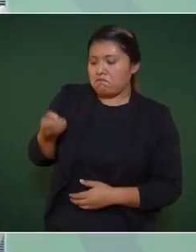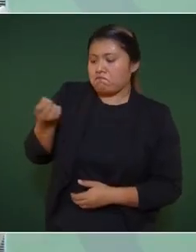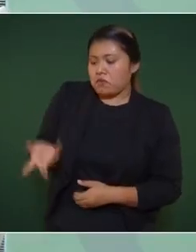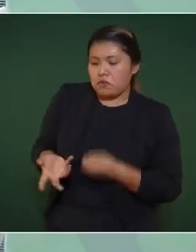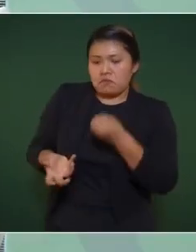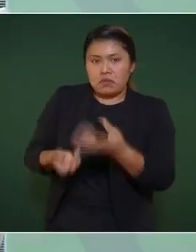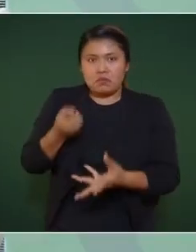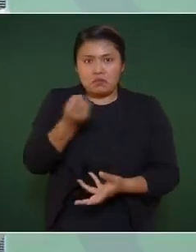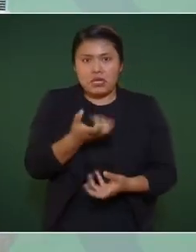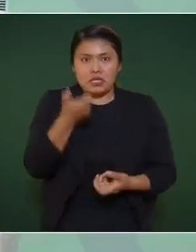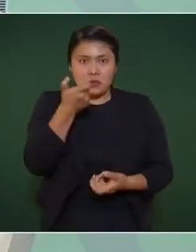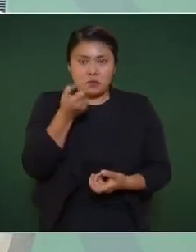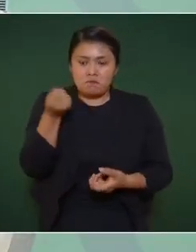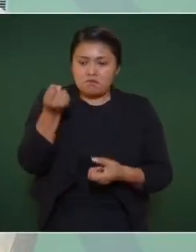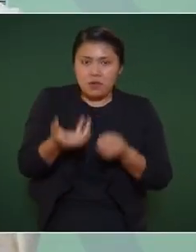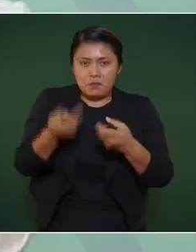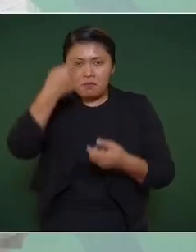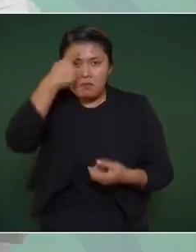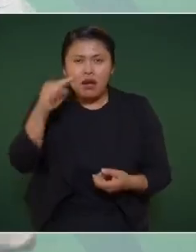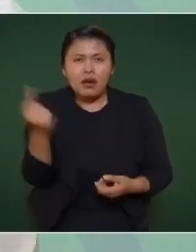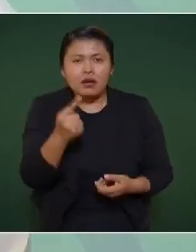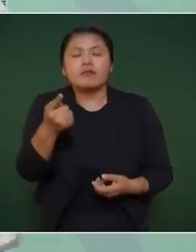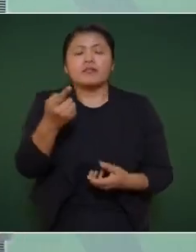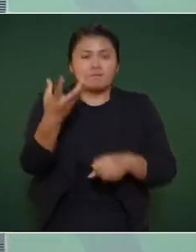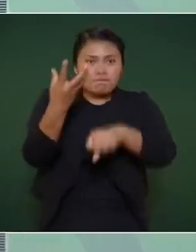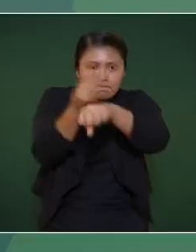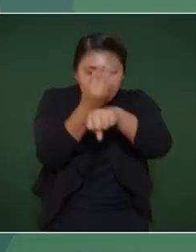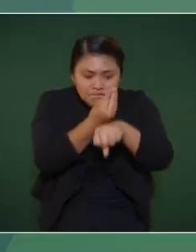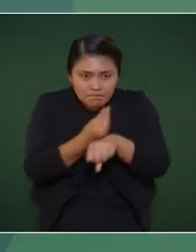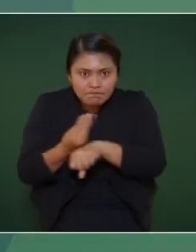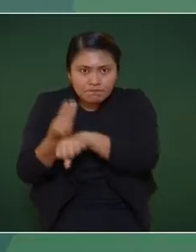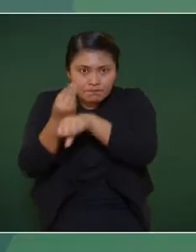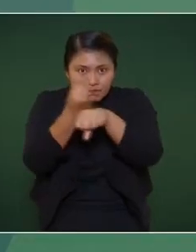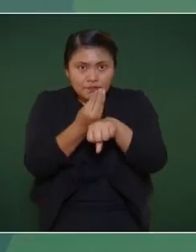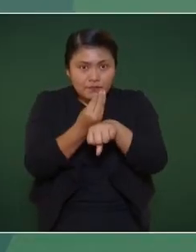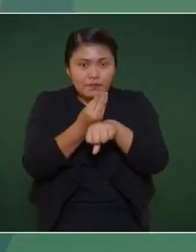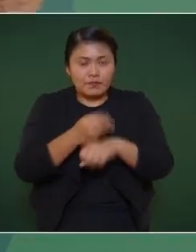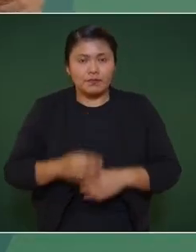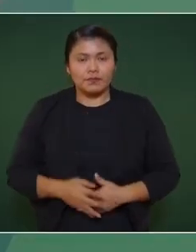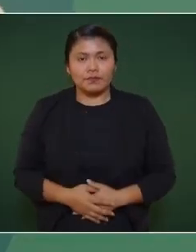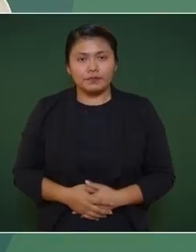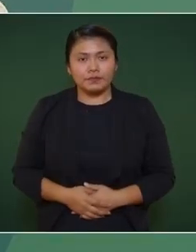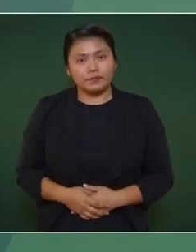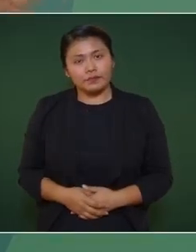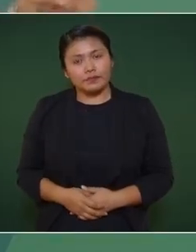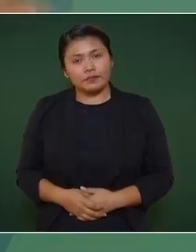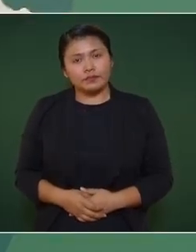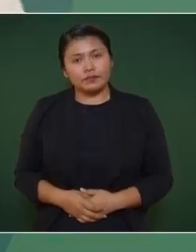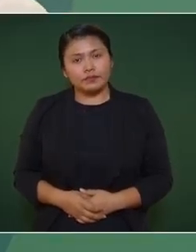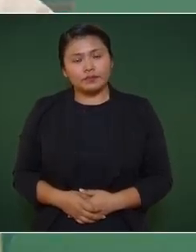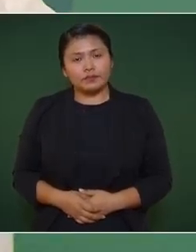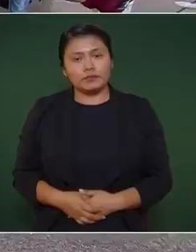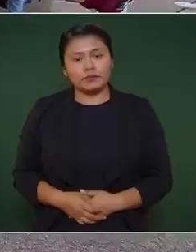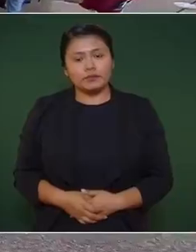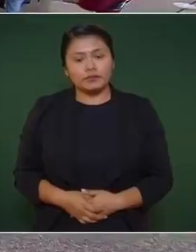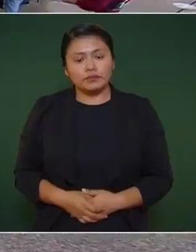presupuesto para el mantenimiento. Se entrega, hablando de